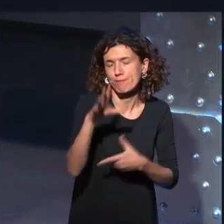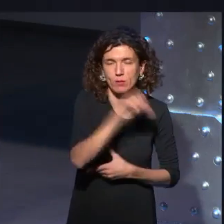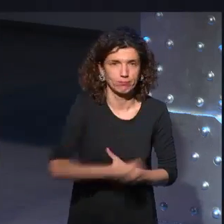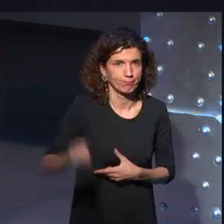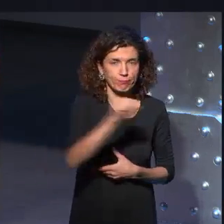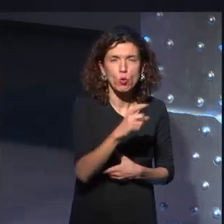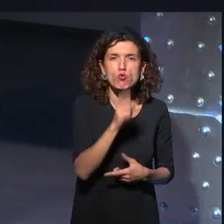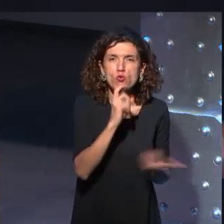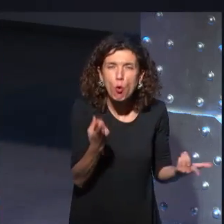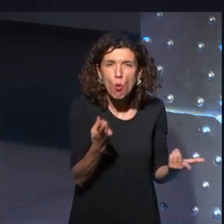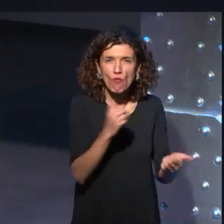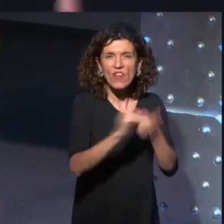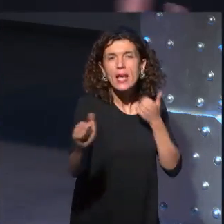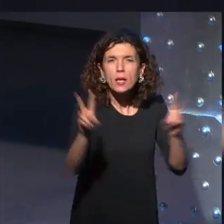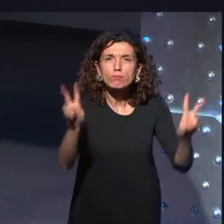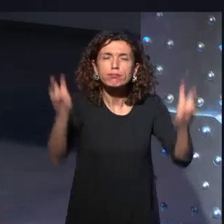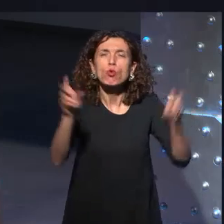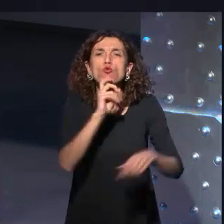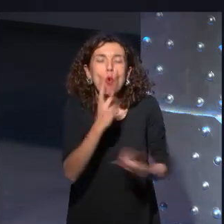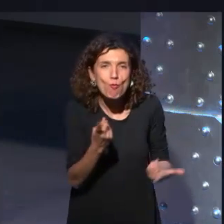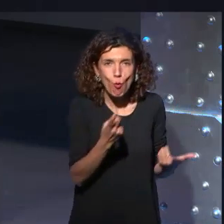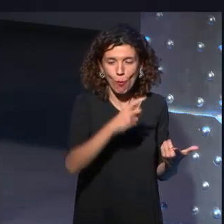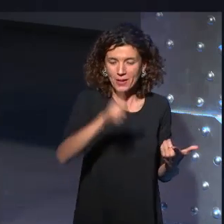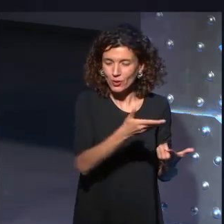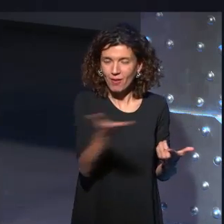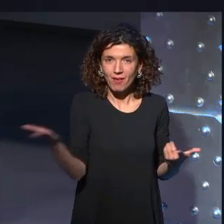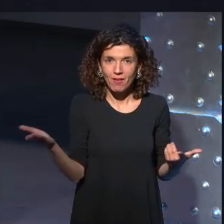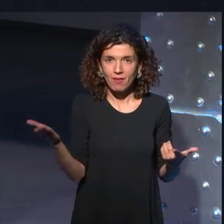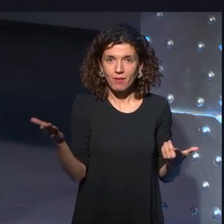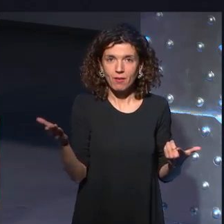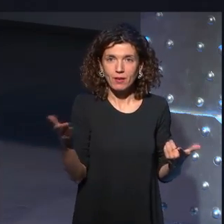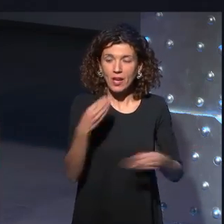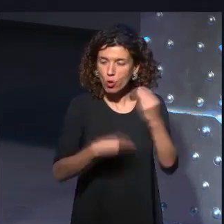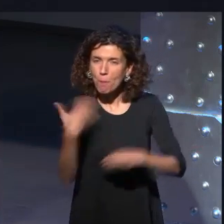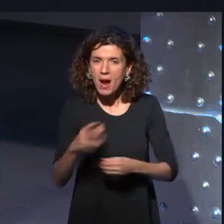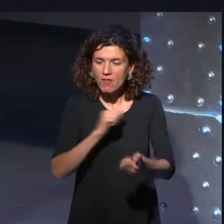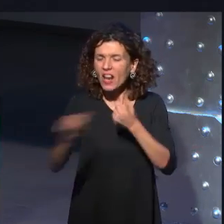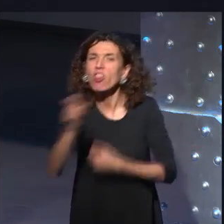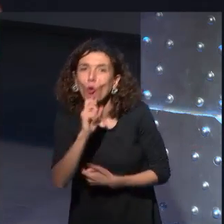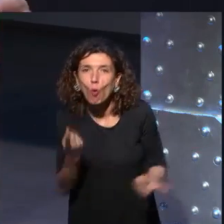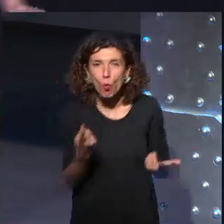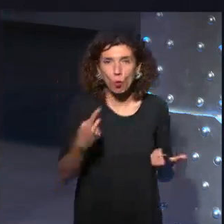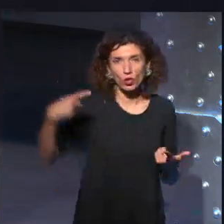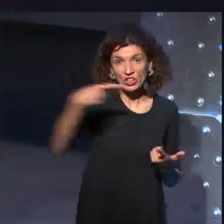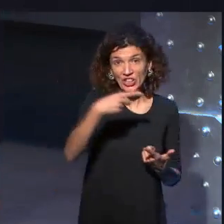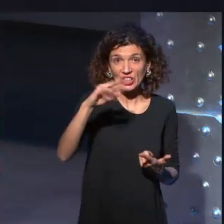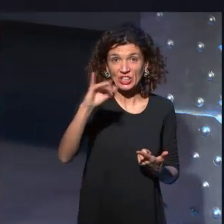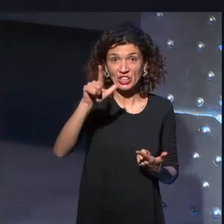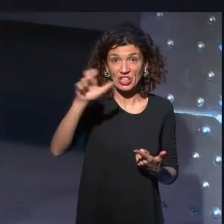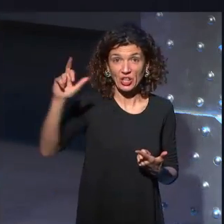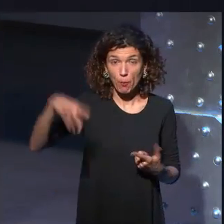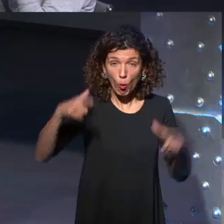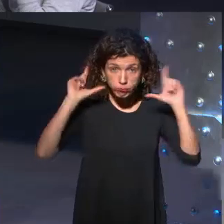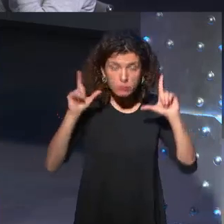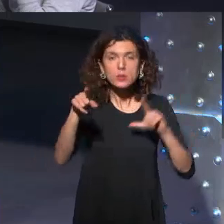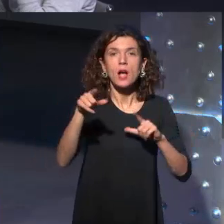cómo se venga, entre comillas, de la gente que lo hizo mal, cómo Guillermo resulta que luego